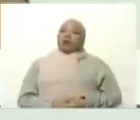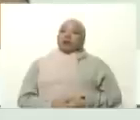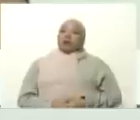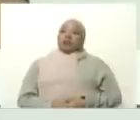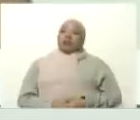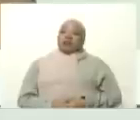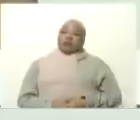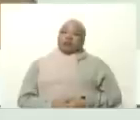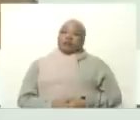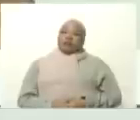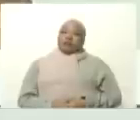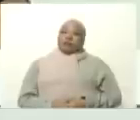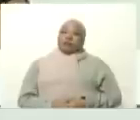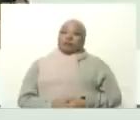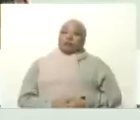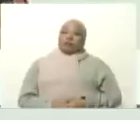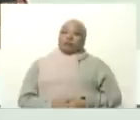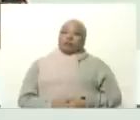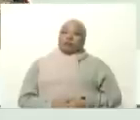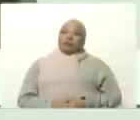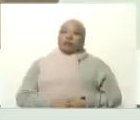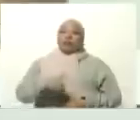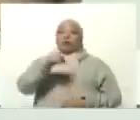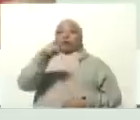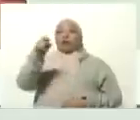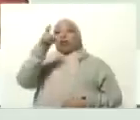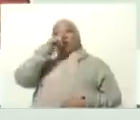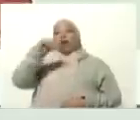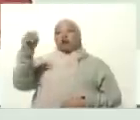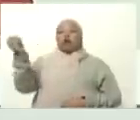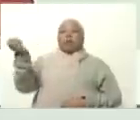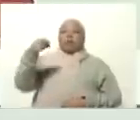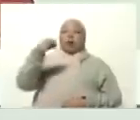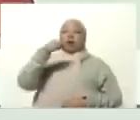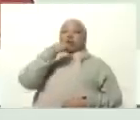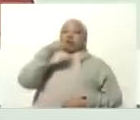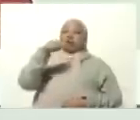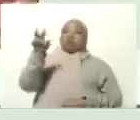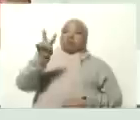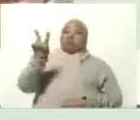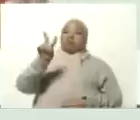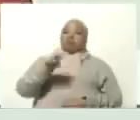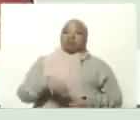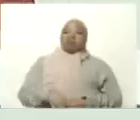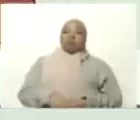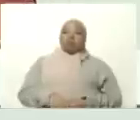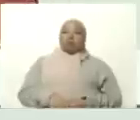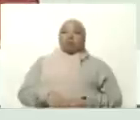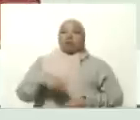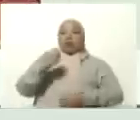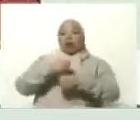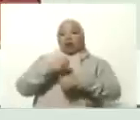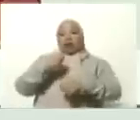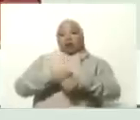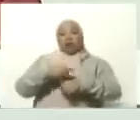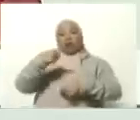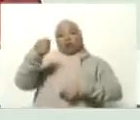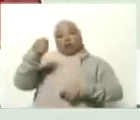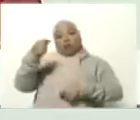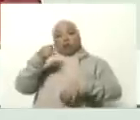Mucho más de 100 años. O sea, tienen 100 años más 100 que nos quedaría. Lo único que nosotros hemos pedido es que lo paguen.